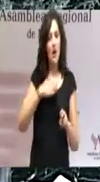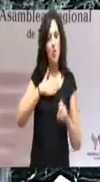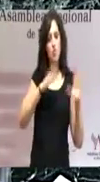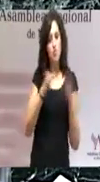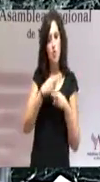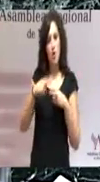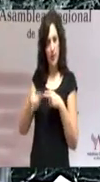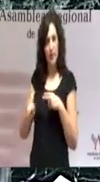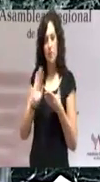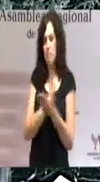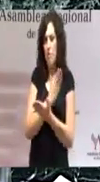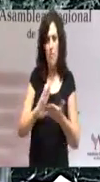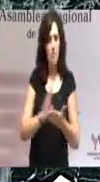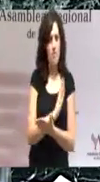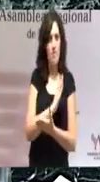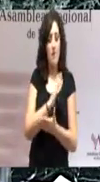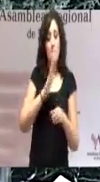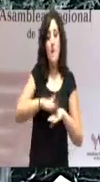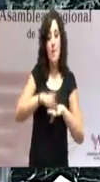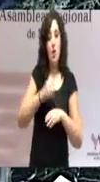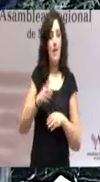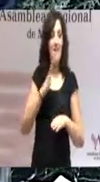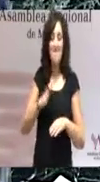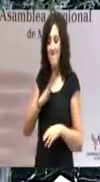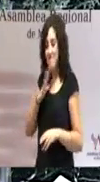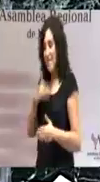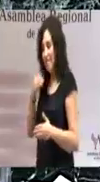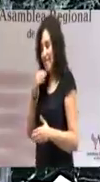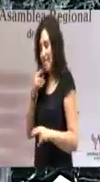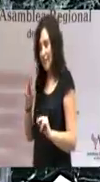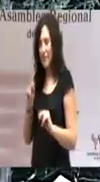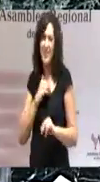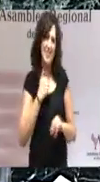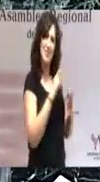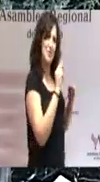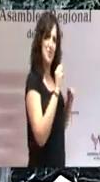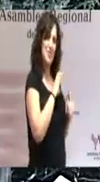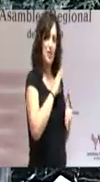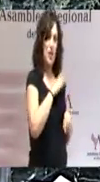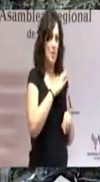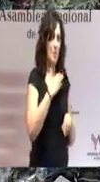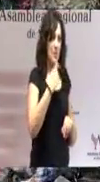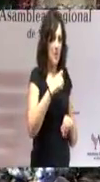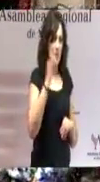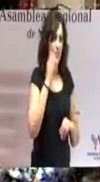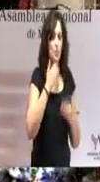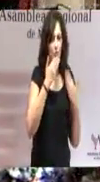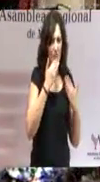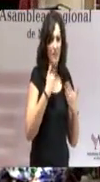tiempo. Algunos de sus miembros con, por favor, más, señor con mayor presidente, intensidad. Vaya termino terminando. Ya, señora presidenta. Muchas gracias y termino